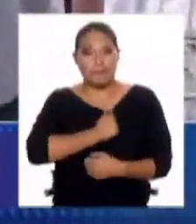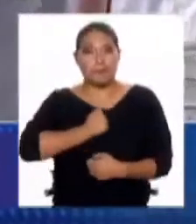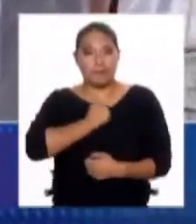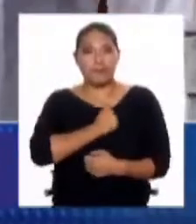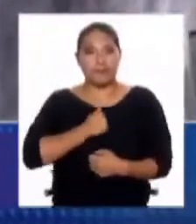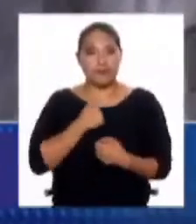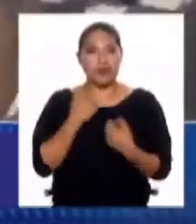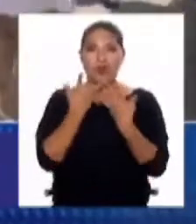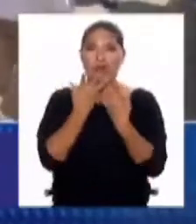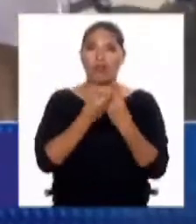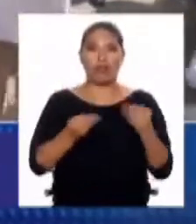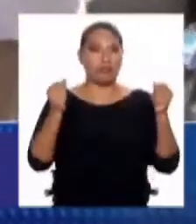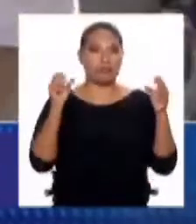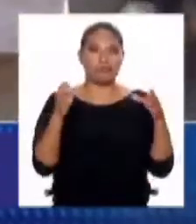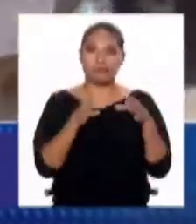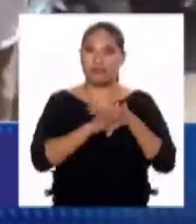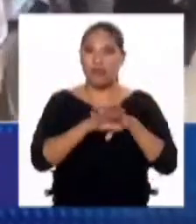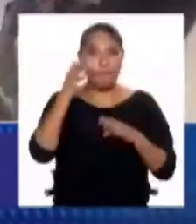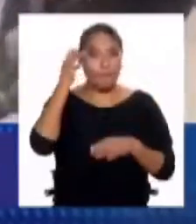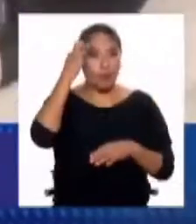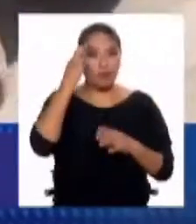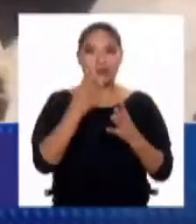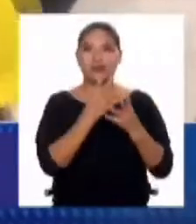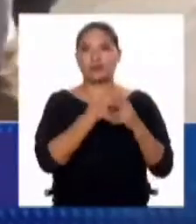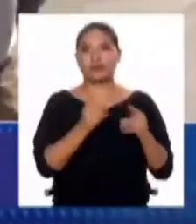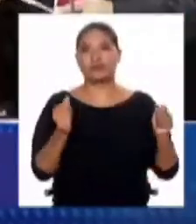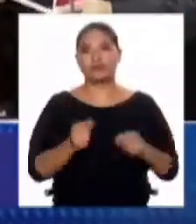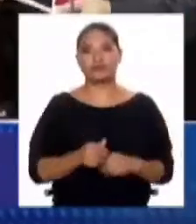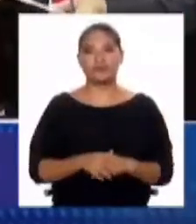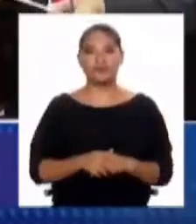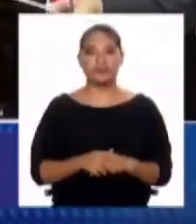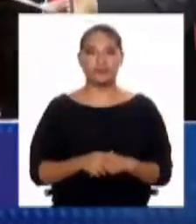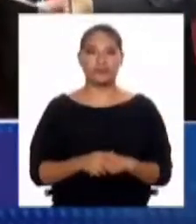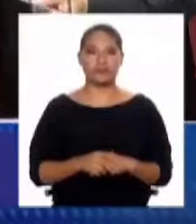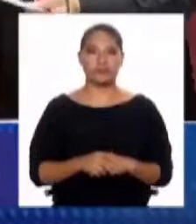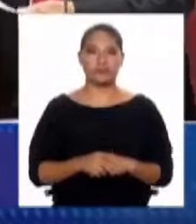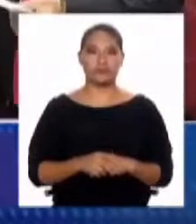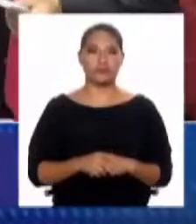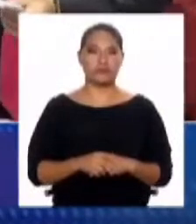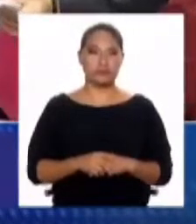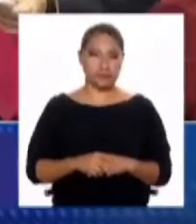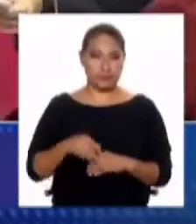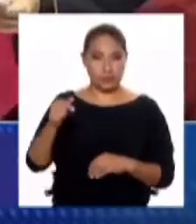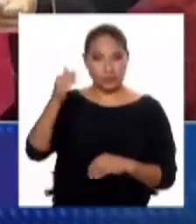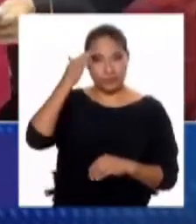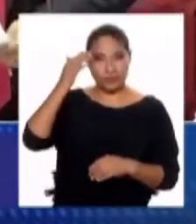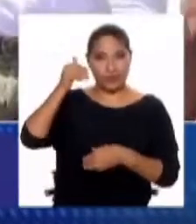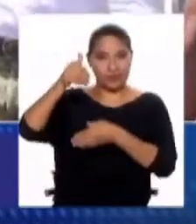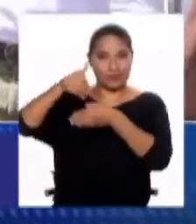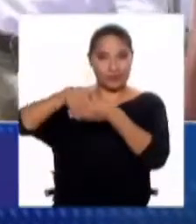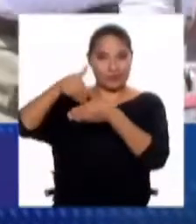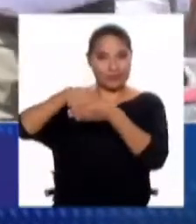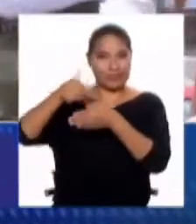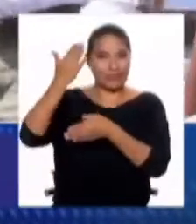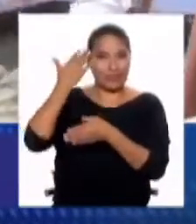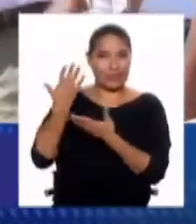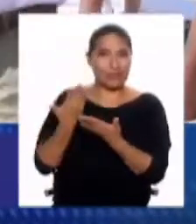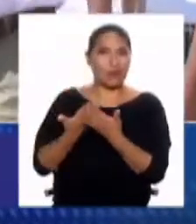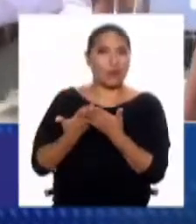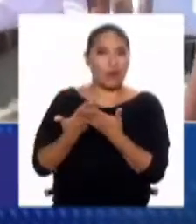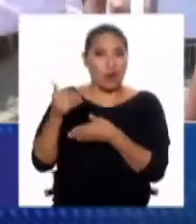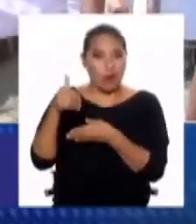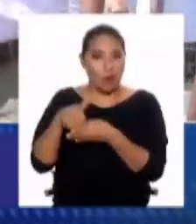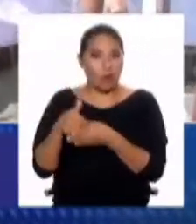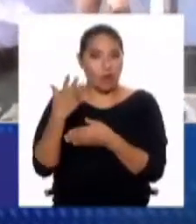haya desaparecido. ¿Y no cree, señor Taís, que no solamente es un tema electoral, sino que los partidos políticos en el Perú